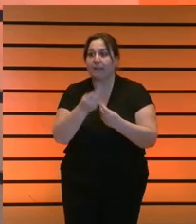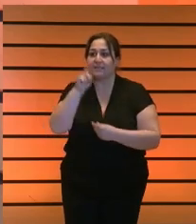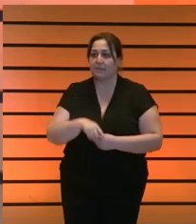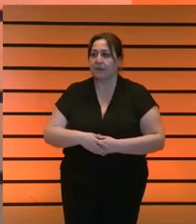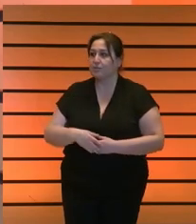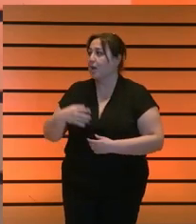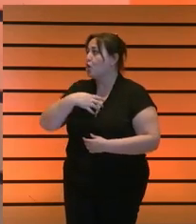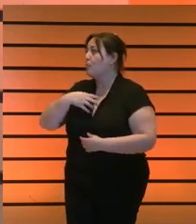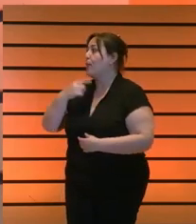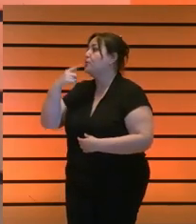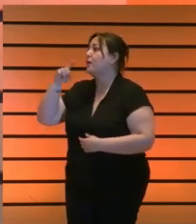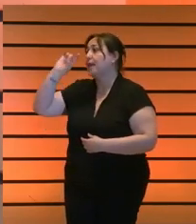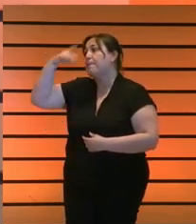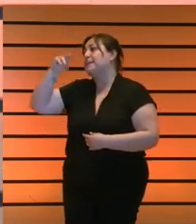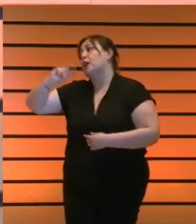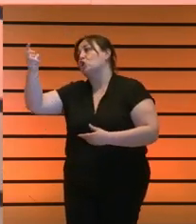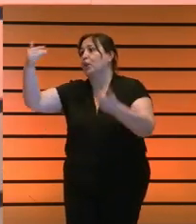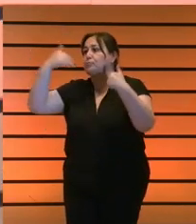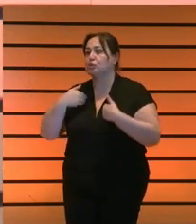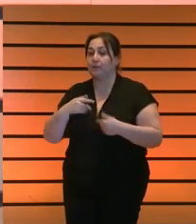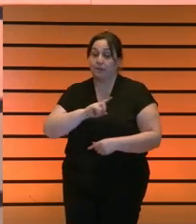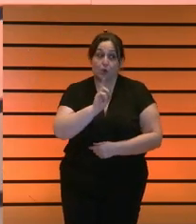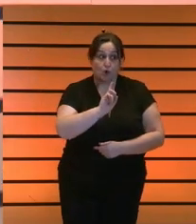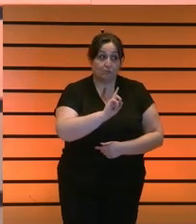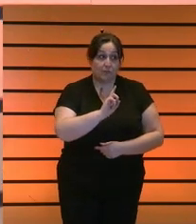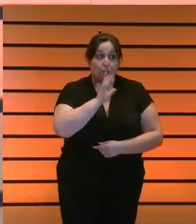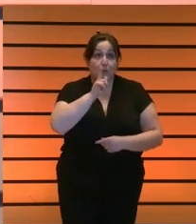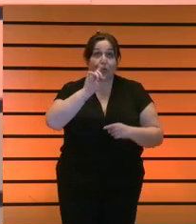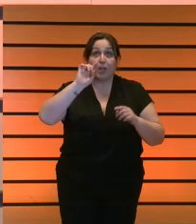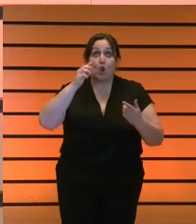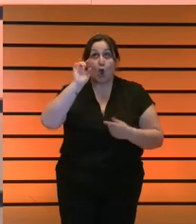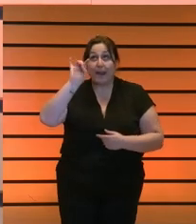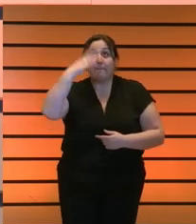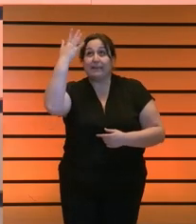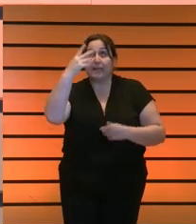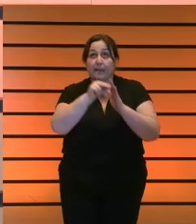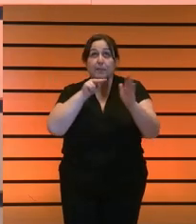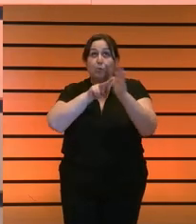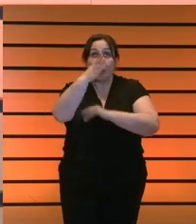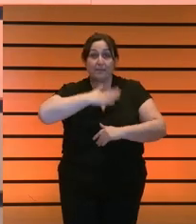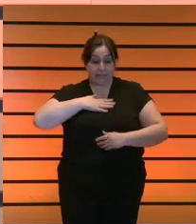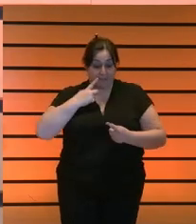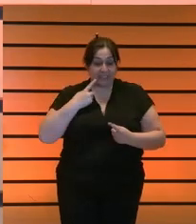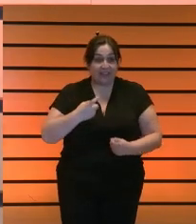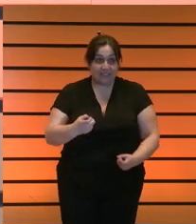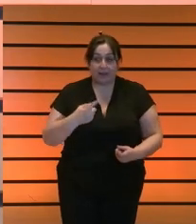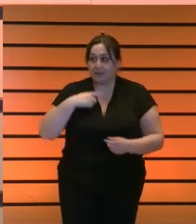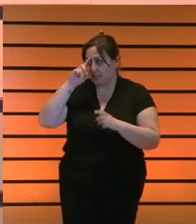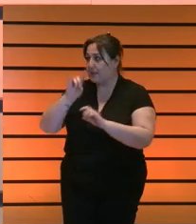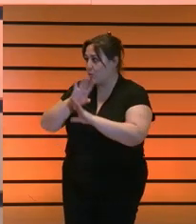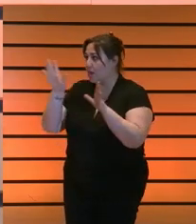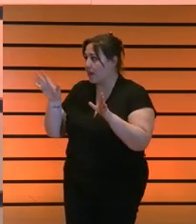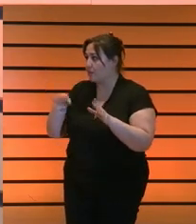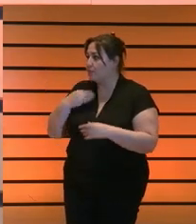no podemos decir que inventen otros eso no se puede muy bien porque no van a inventar con nuestra mirada Yo creo que es muy interesante tenemos